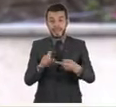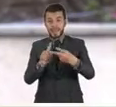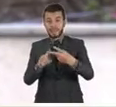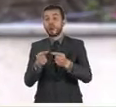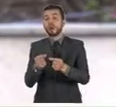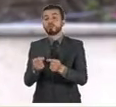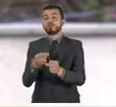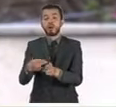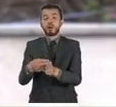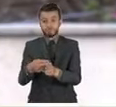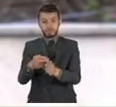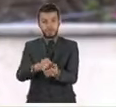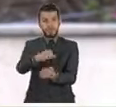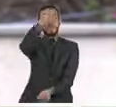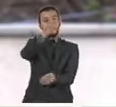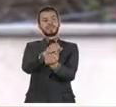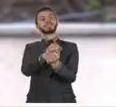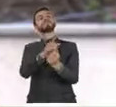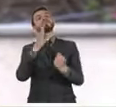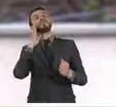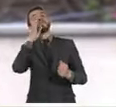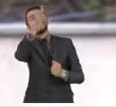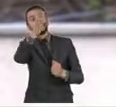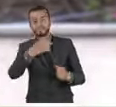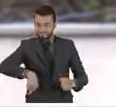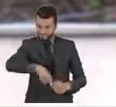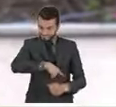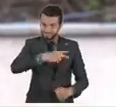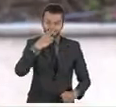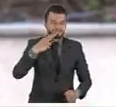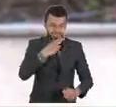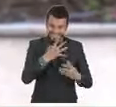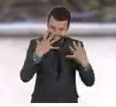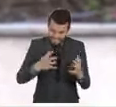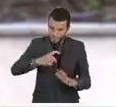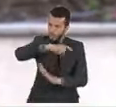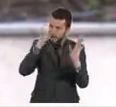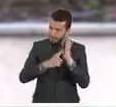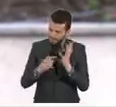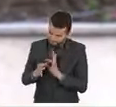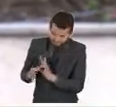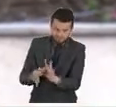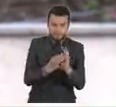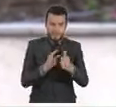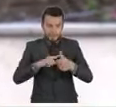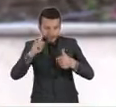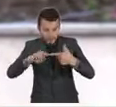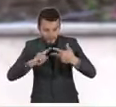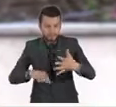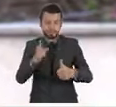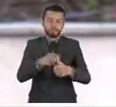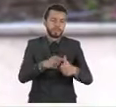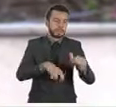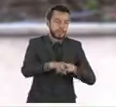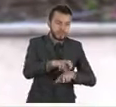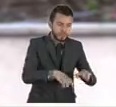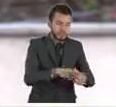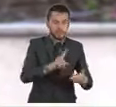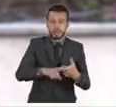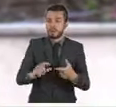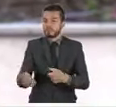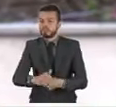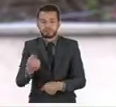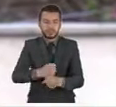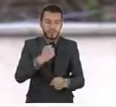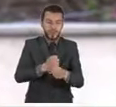de la región, con una vocación y una mirada de región integral, componente de transporte multimodal,